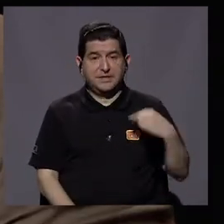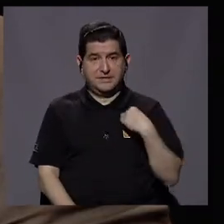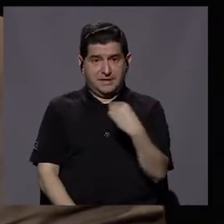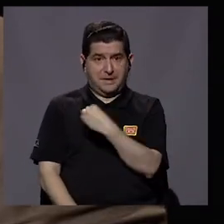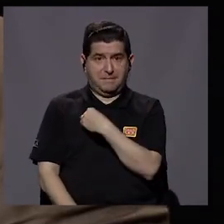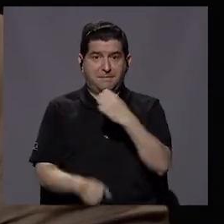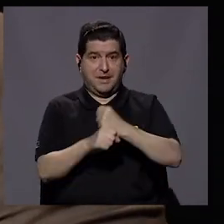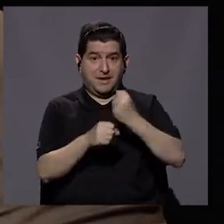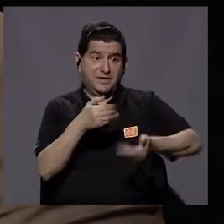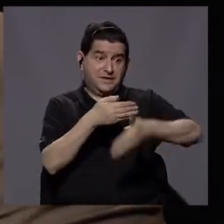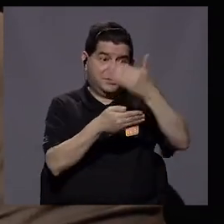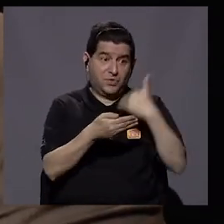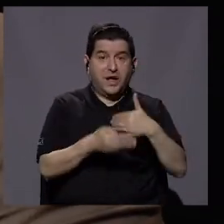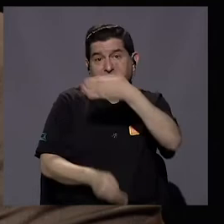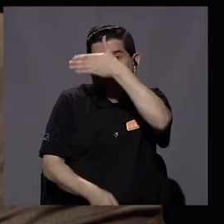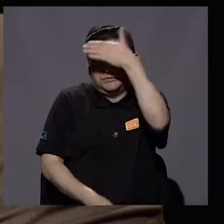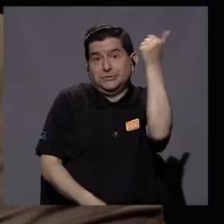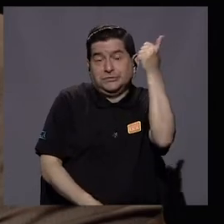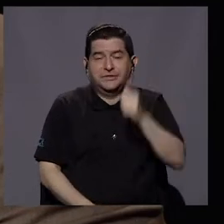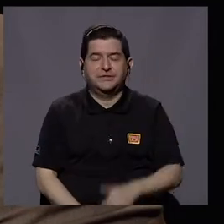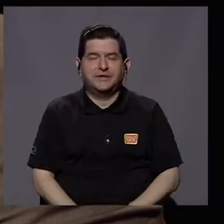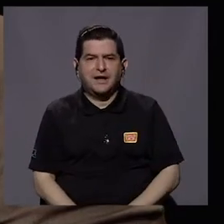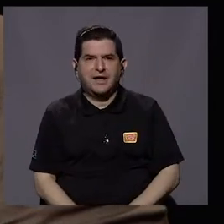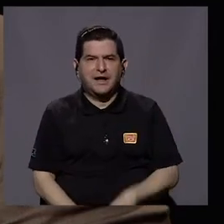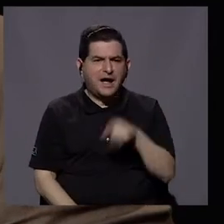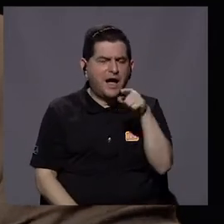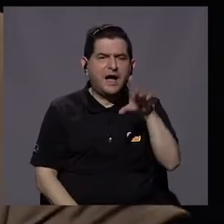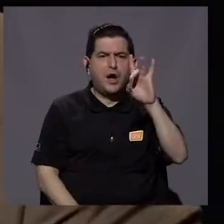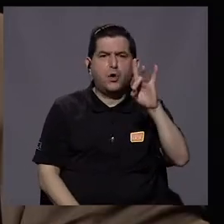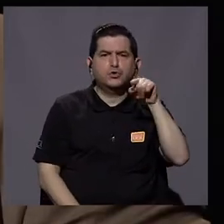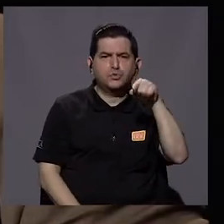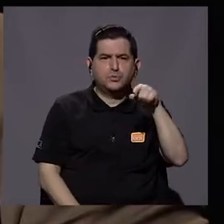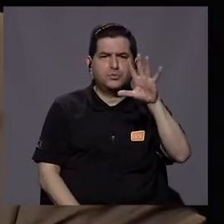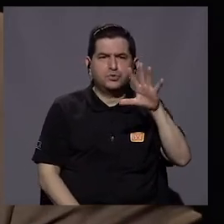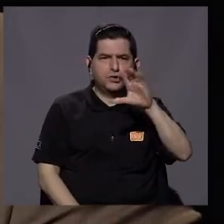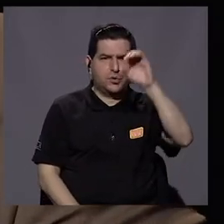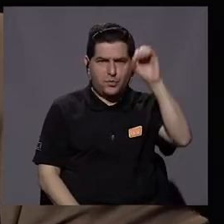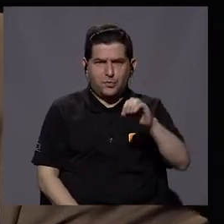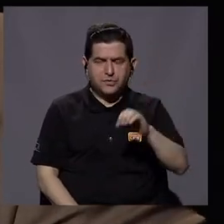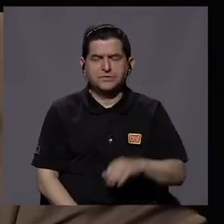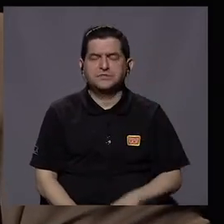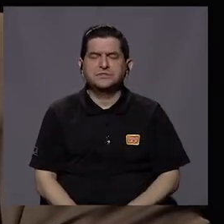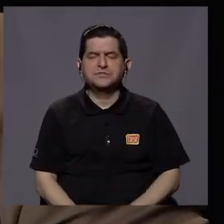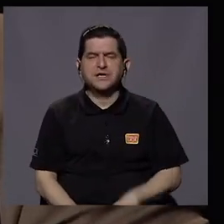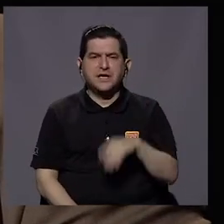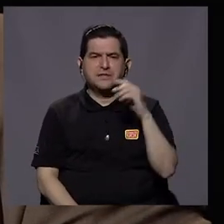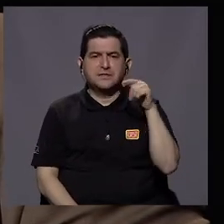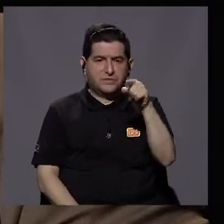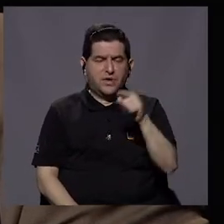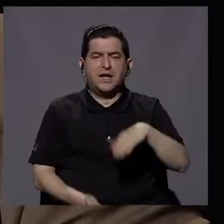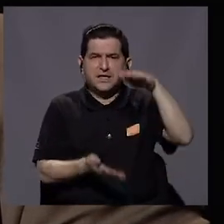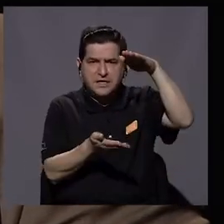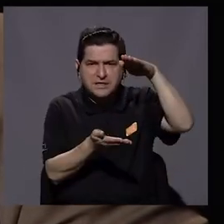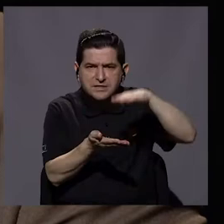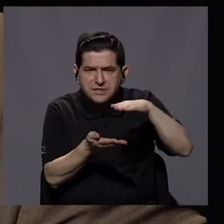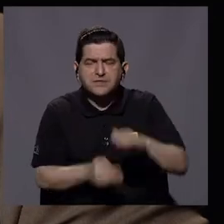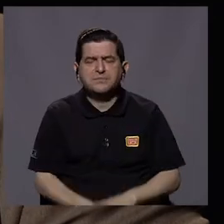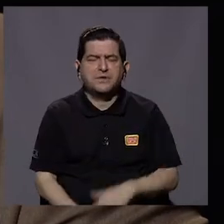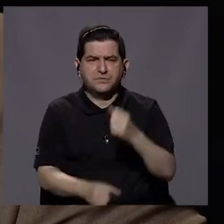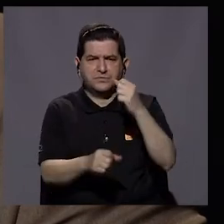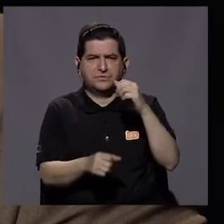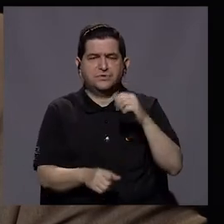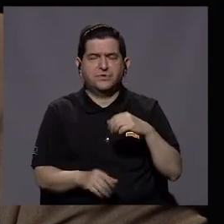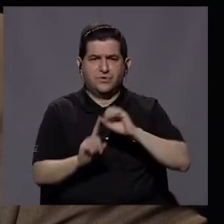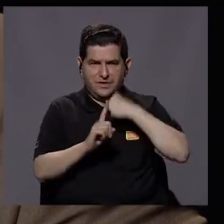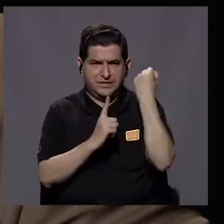parece que se lo olvidó, logró una tasa de desempleo del 8.5%. Se le entrevistó y dijo que no sabía las causas de la baja. A partir de ahí